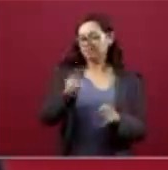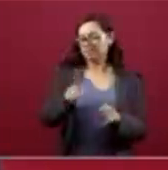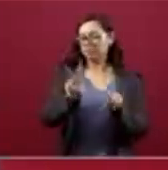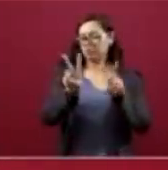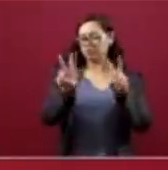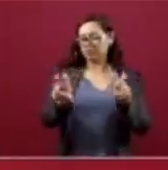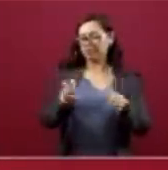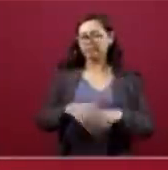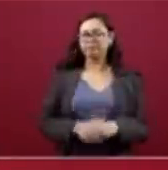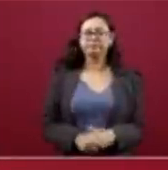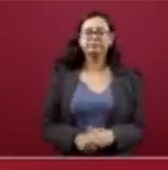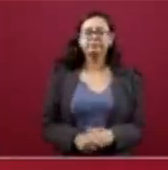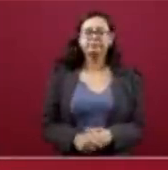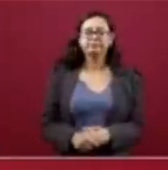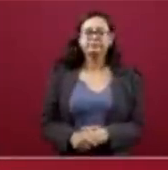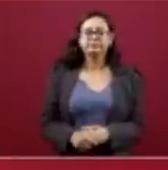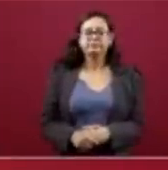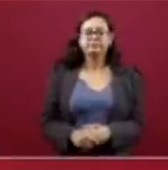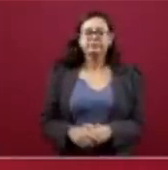que es importante.